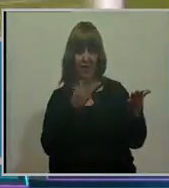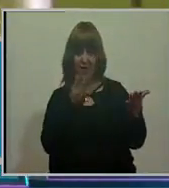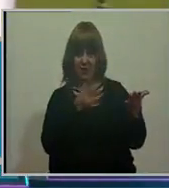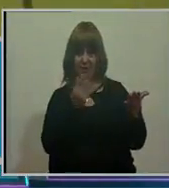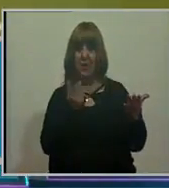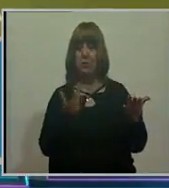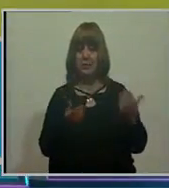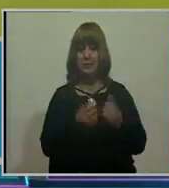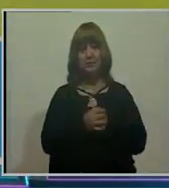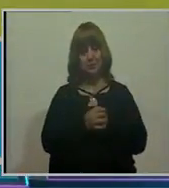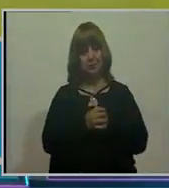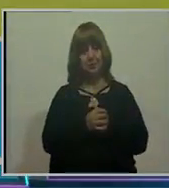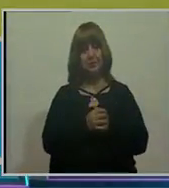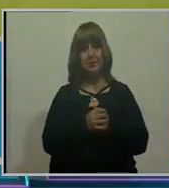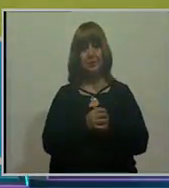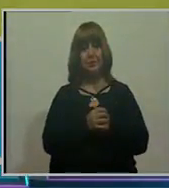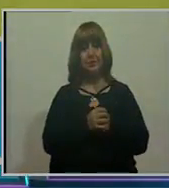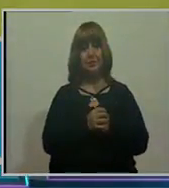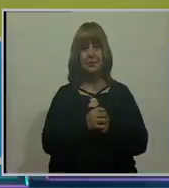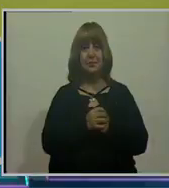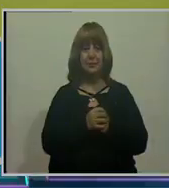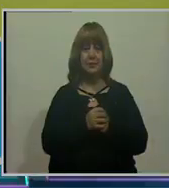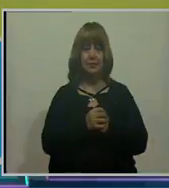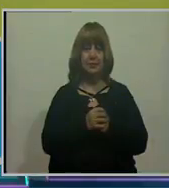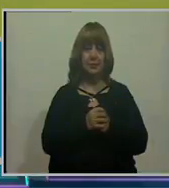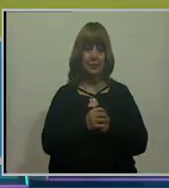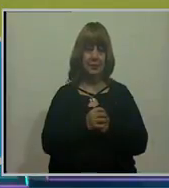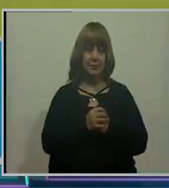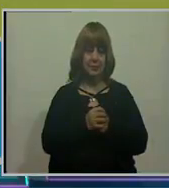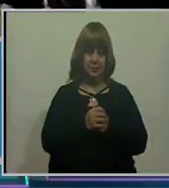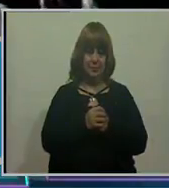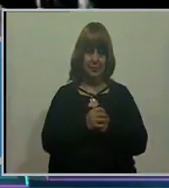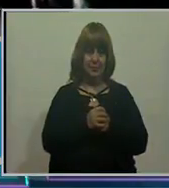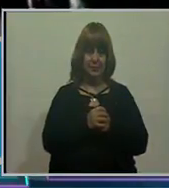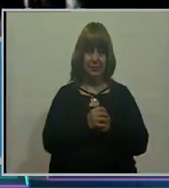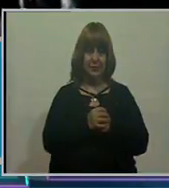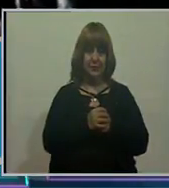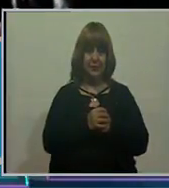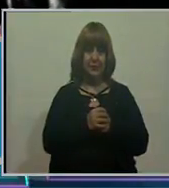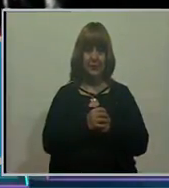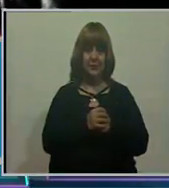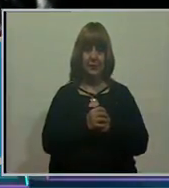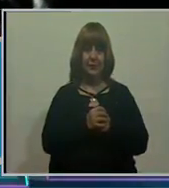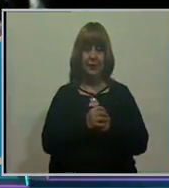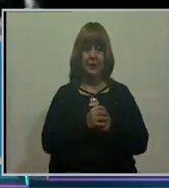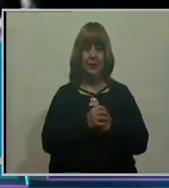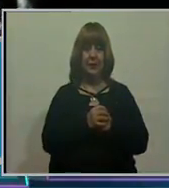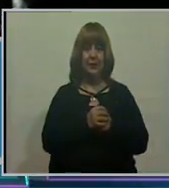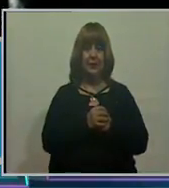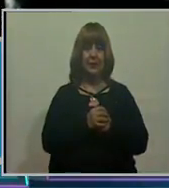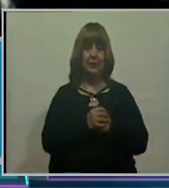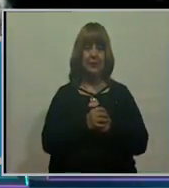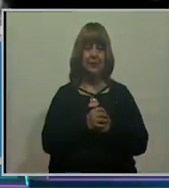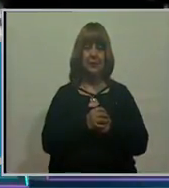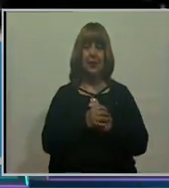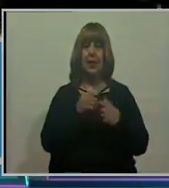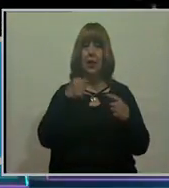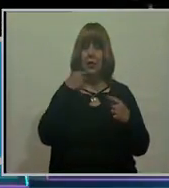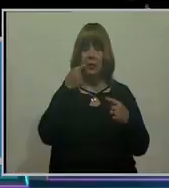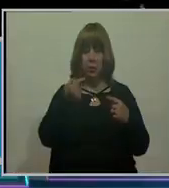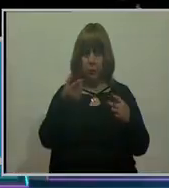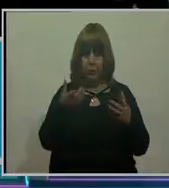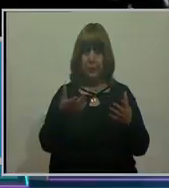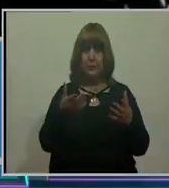vengo con dos, doble amarilla. Teléfono. Llego a la quinta y me pierdo el partido. Atiendan. Así que te pido por favor. Después llamo a Martín y me